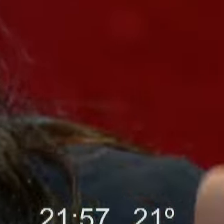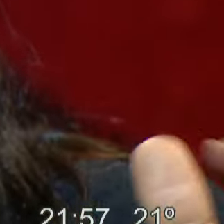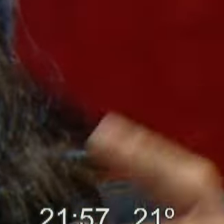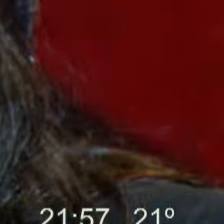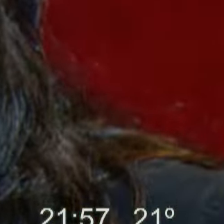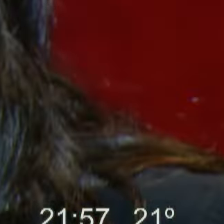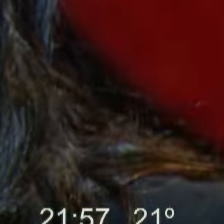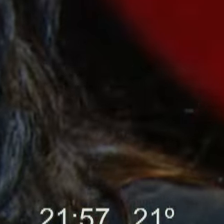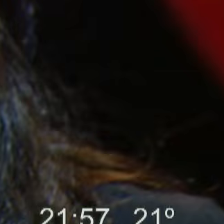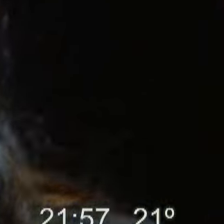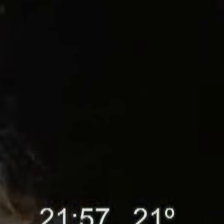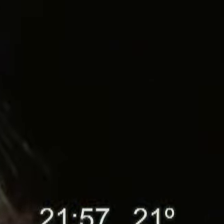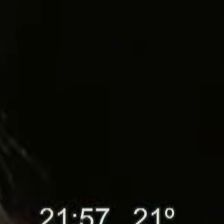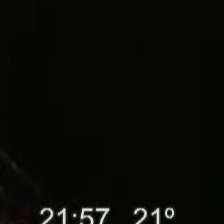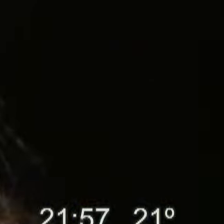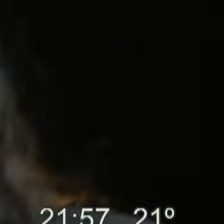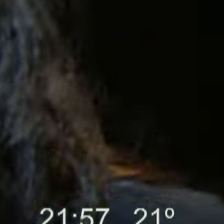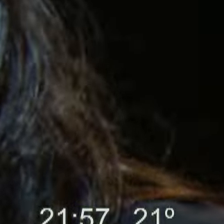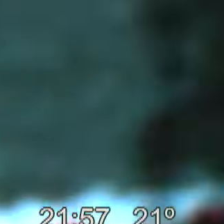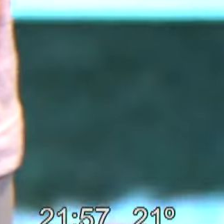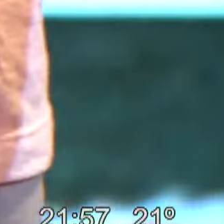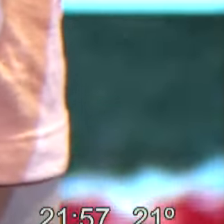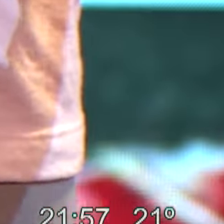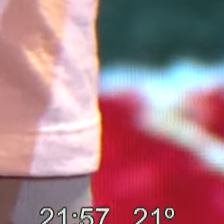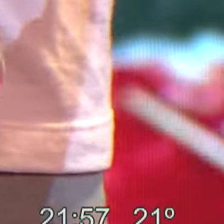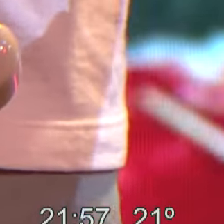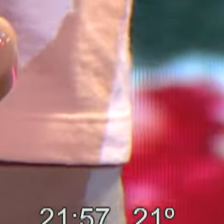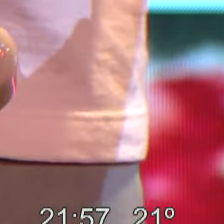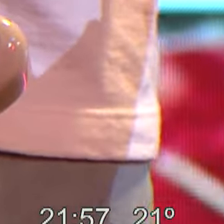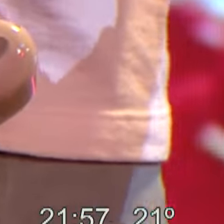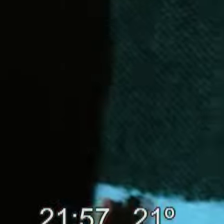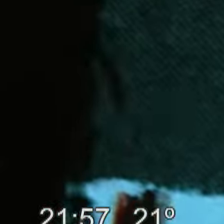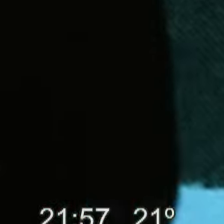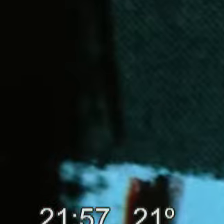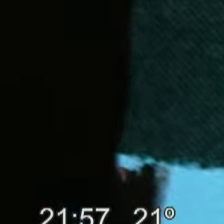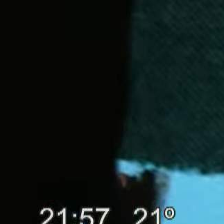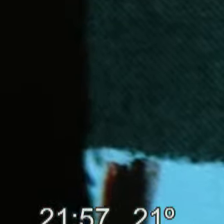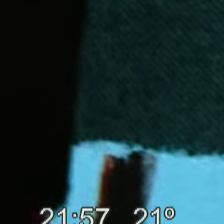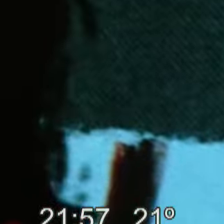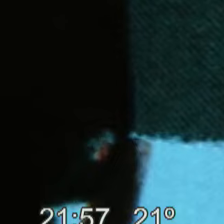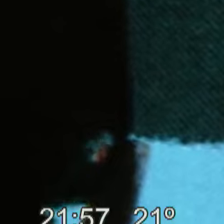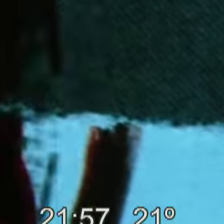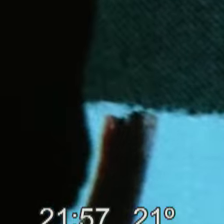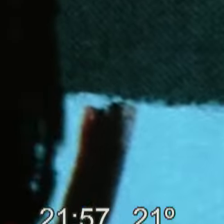cadencia, armonía, la música de tus días. Hay tantas palabras para hablar,